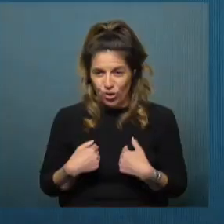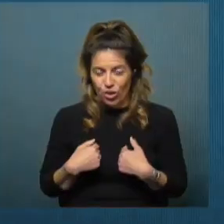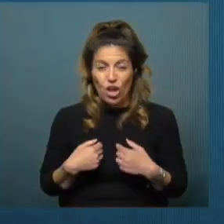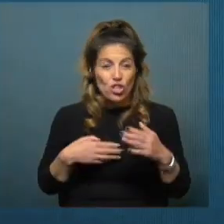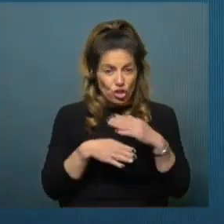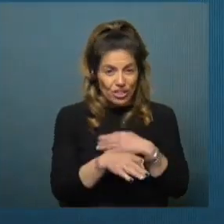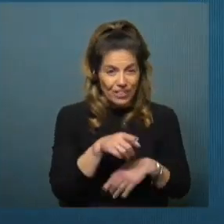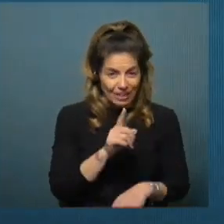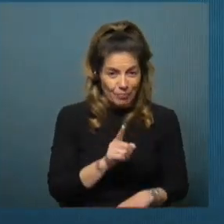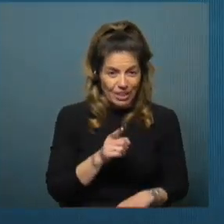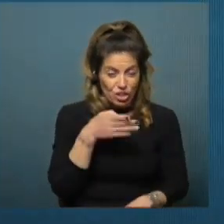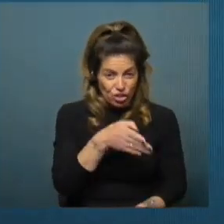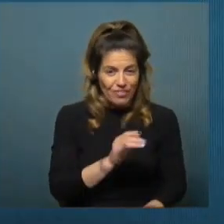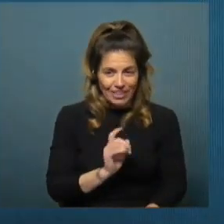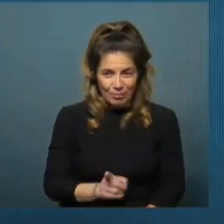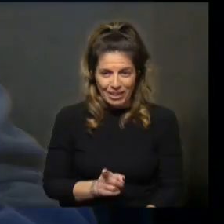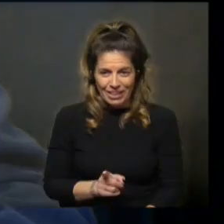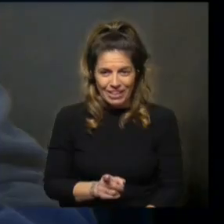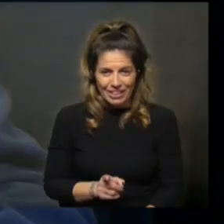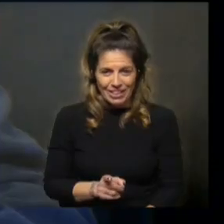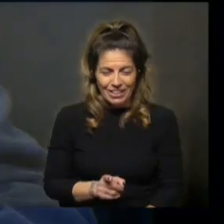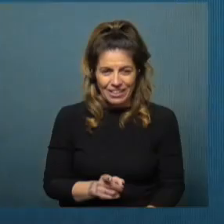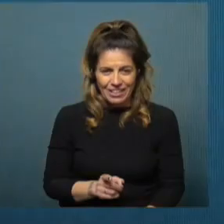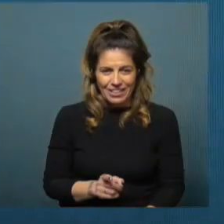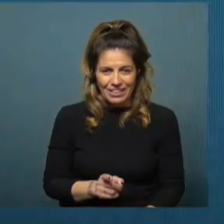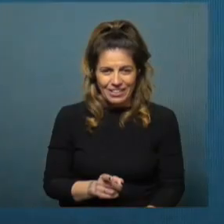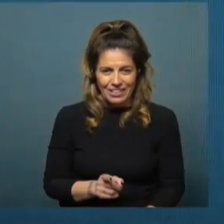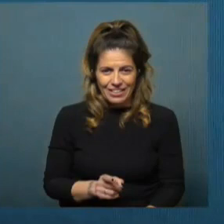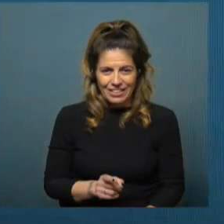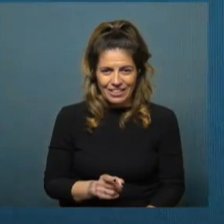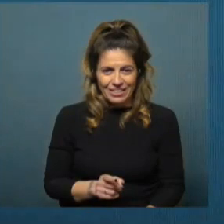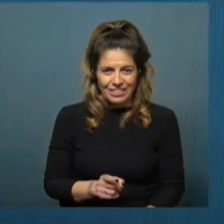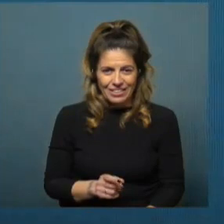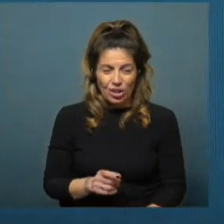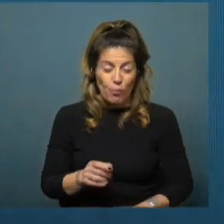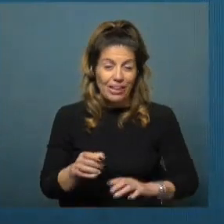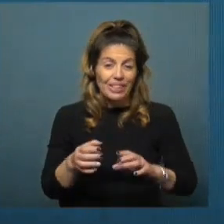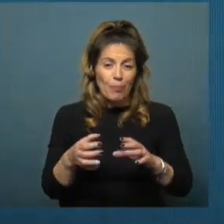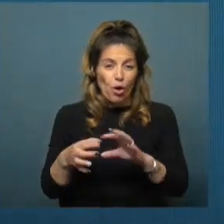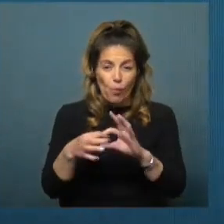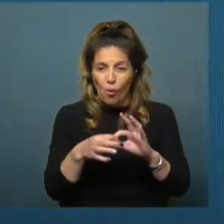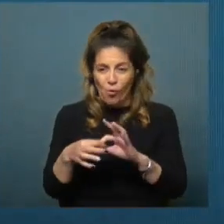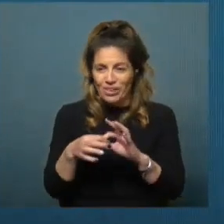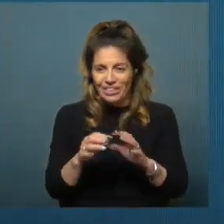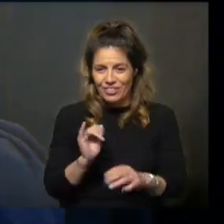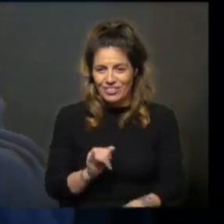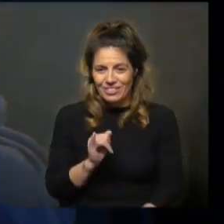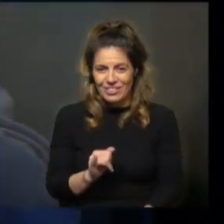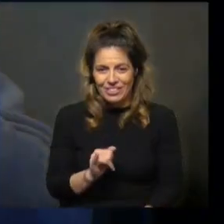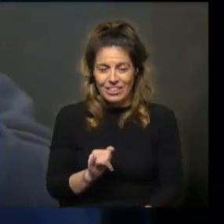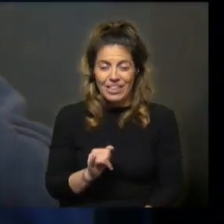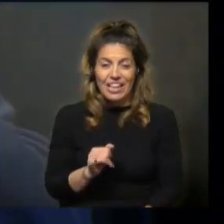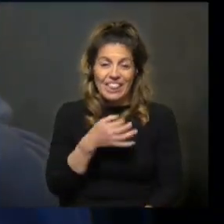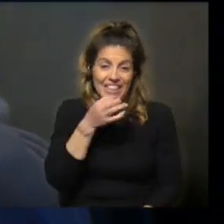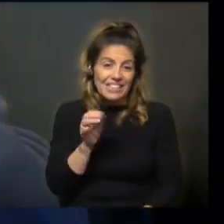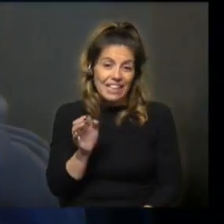iba también claro o sea er es es un como una cosa una es como una trenza este bueno dicen que somos tan pocos